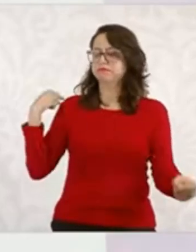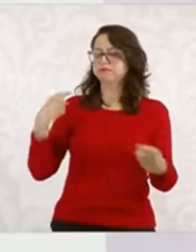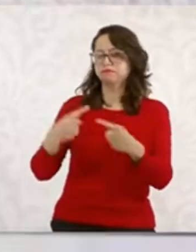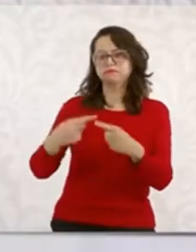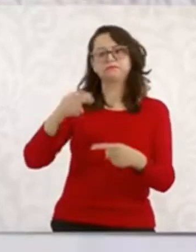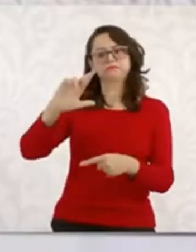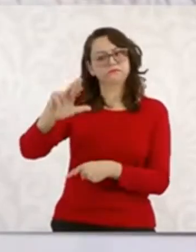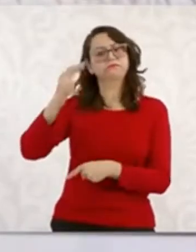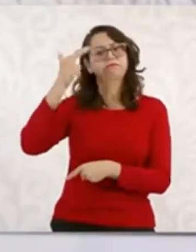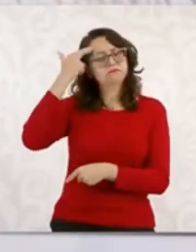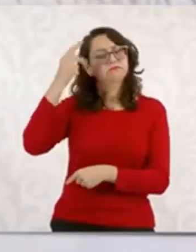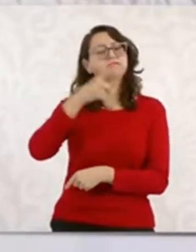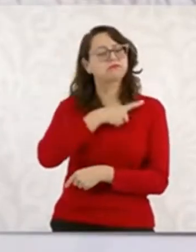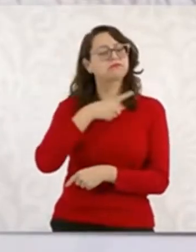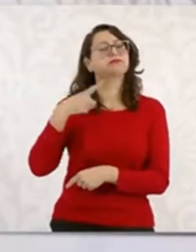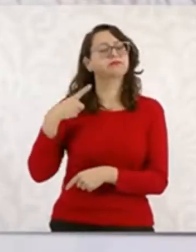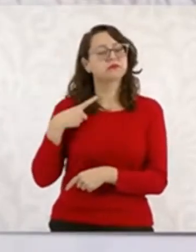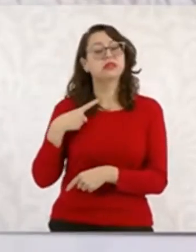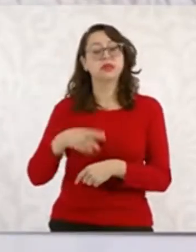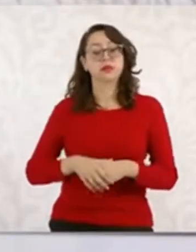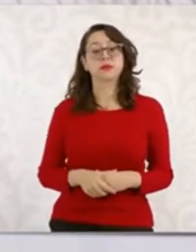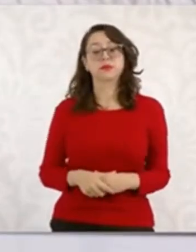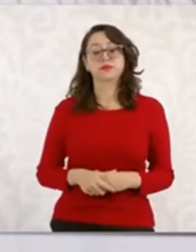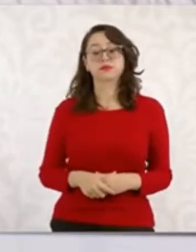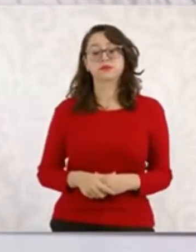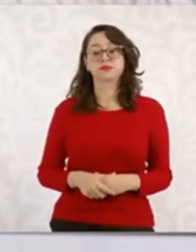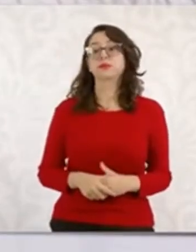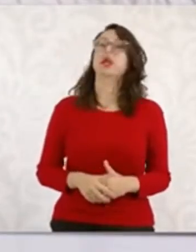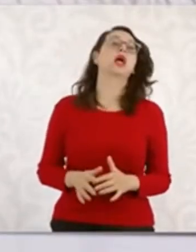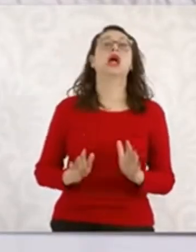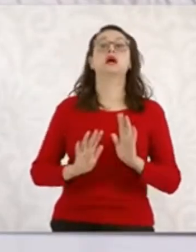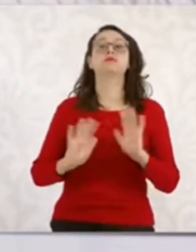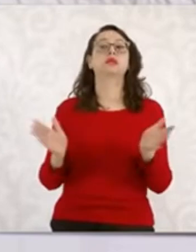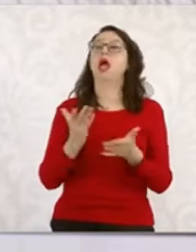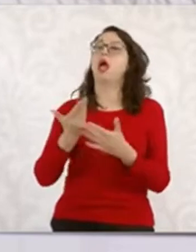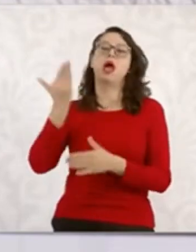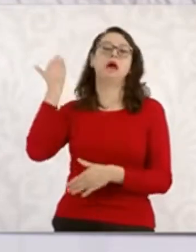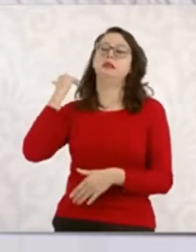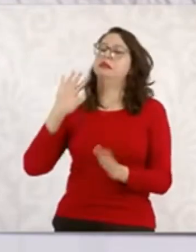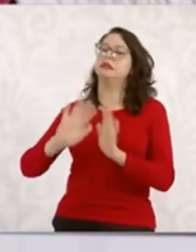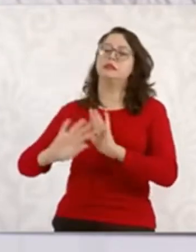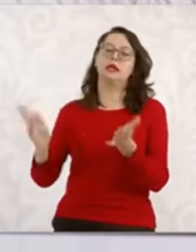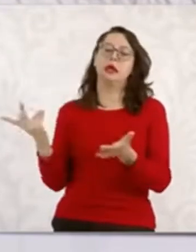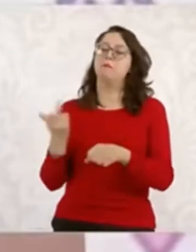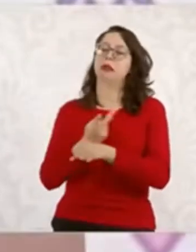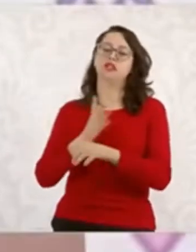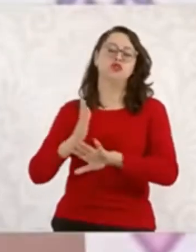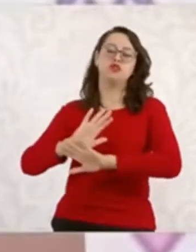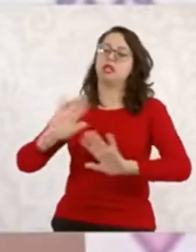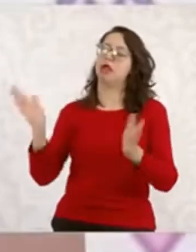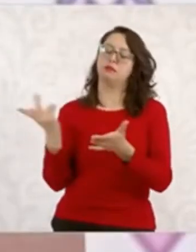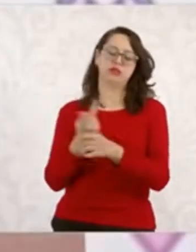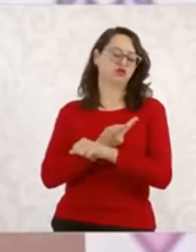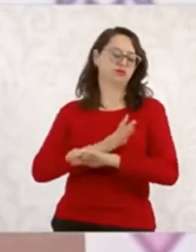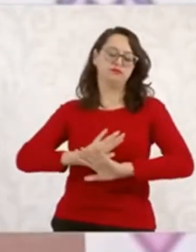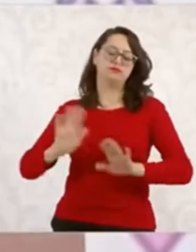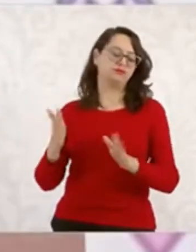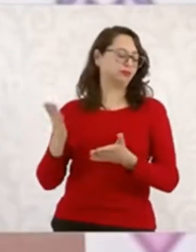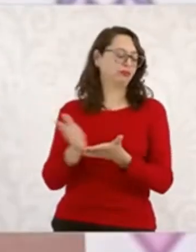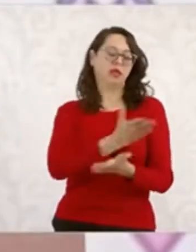No puede uno decir que ya no se puede hablar de Salinas de Gortari